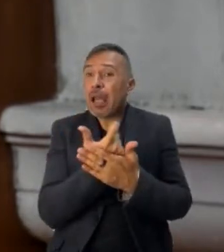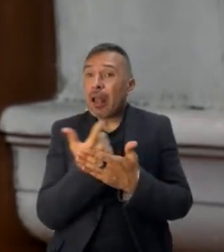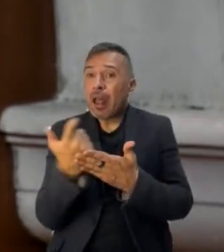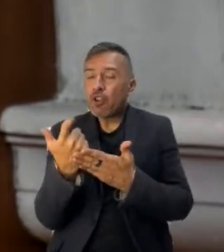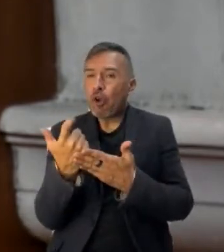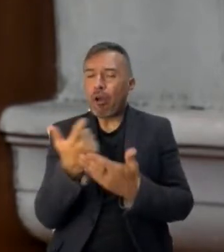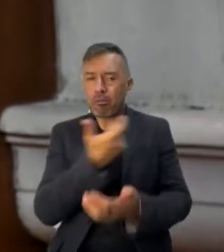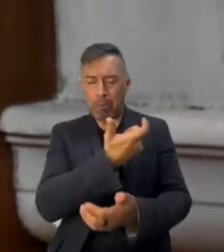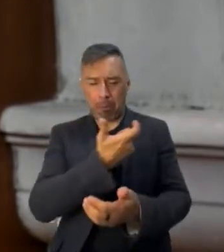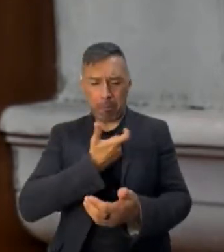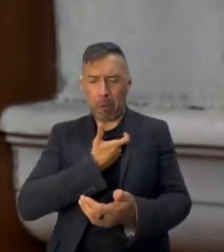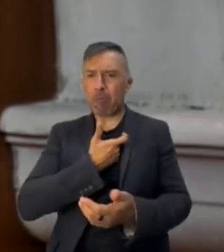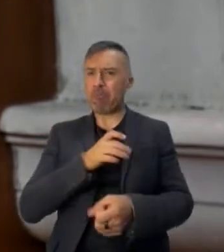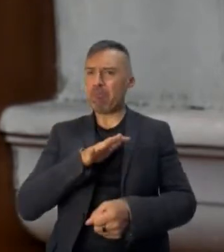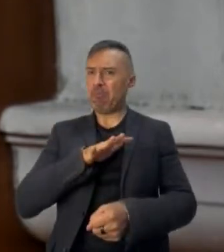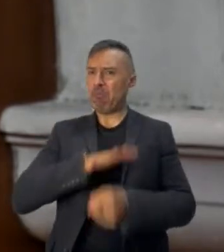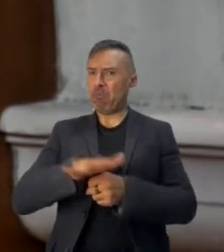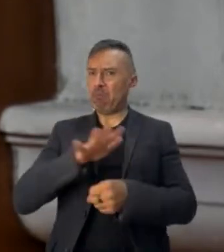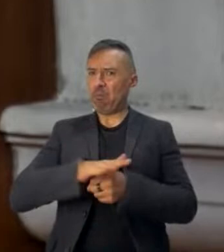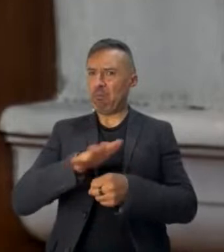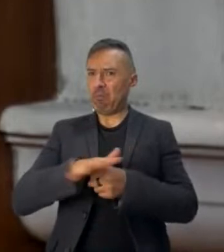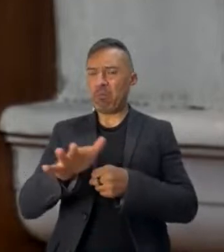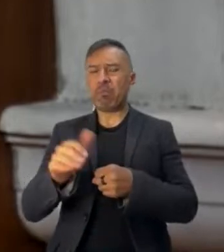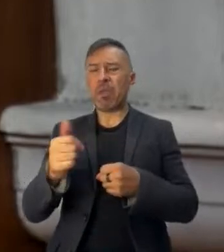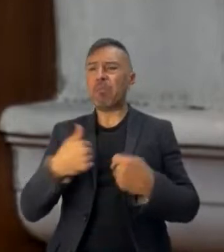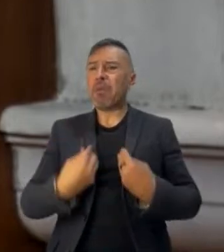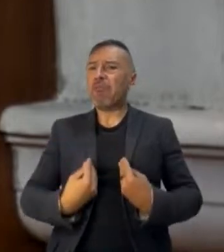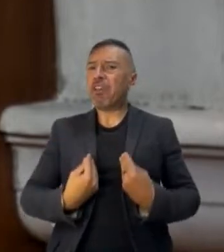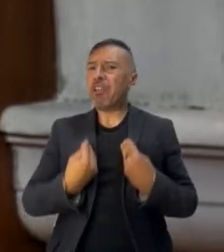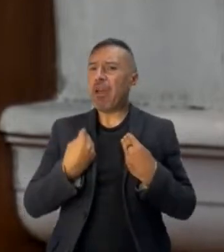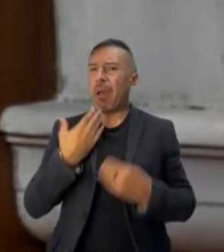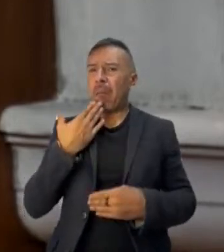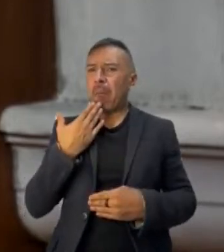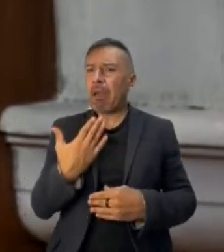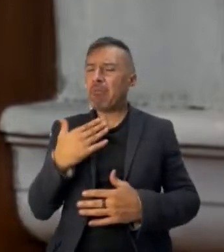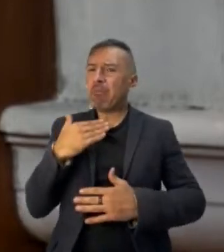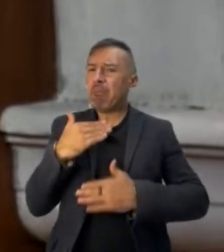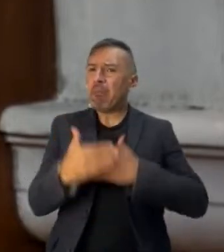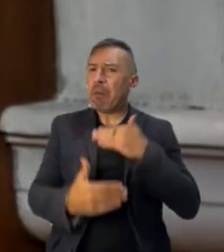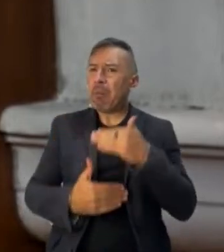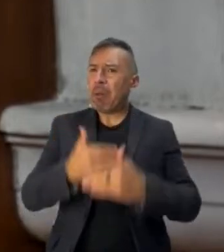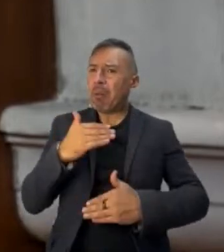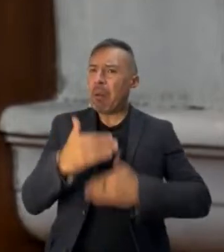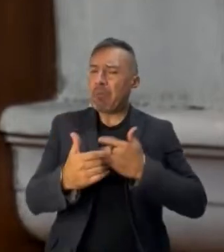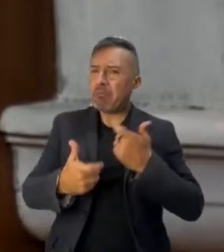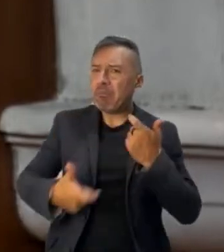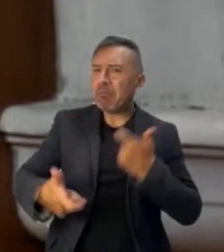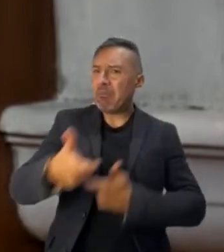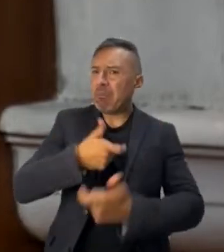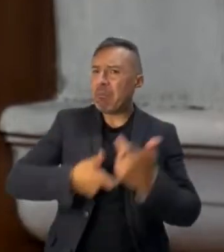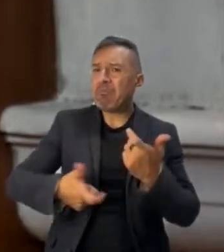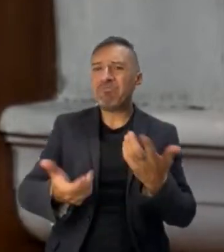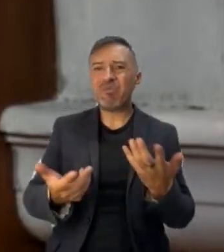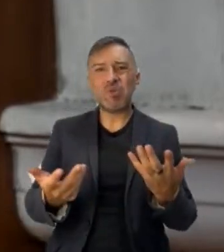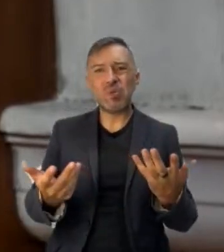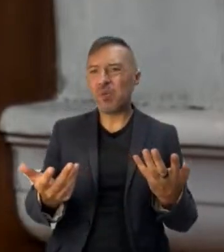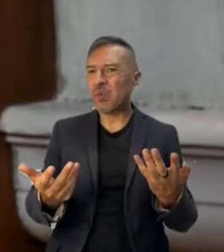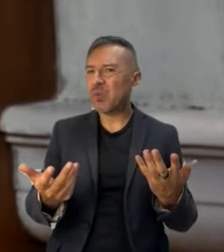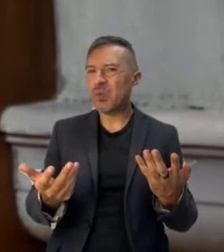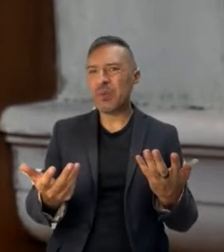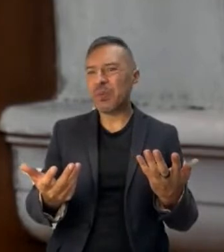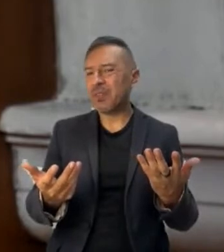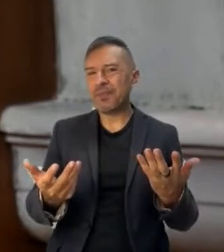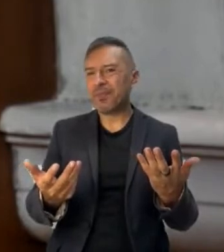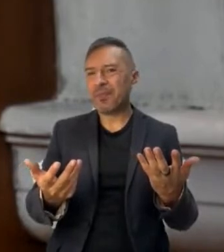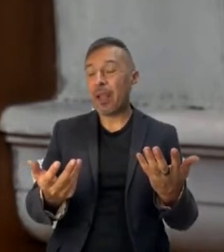estabilidad en su vida y desarrollo económico. Es decir, que aunque hubo inversión extranjera y